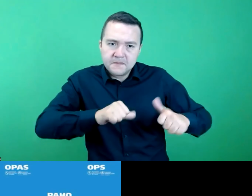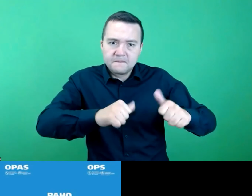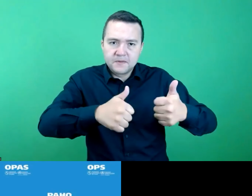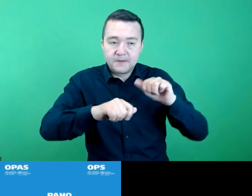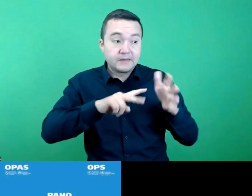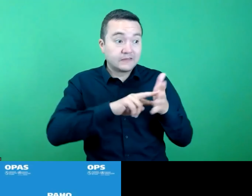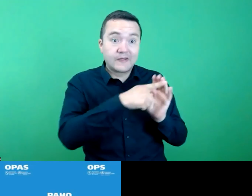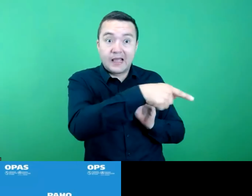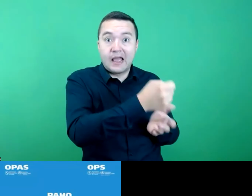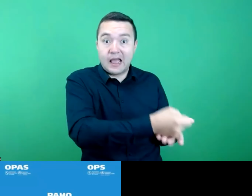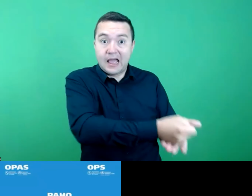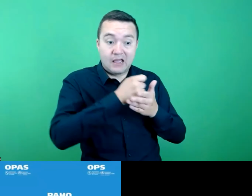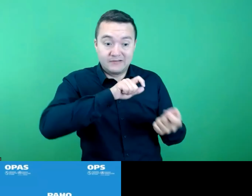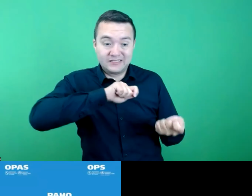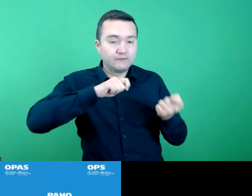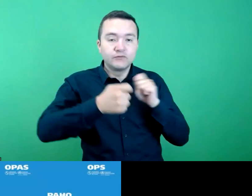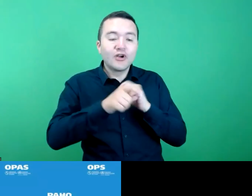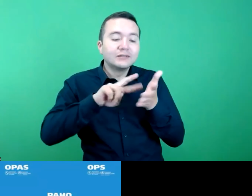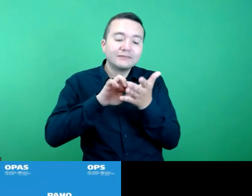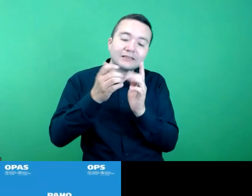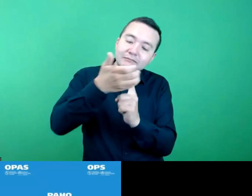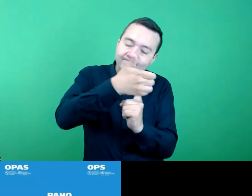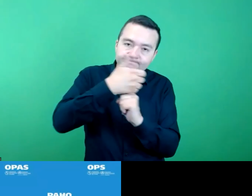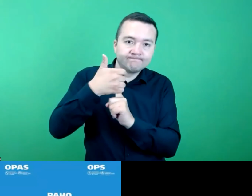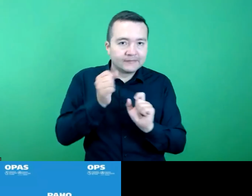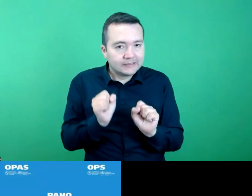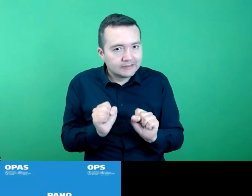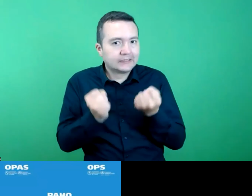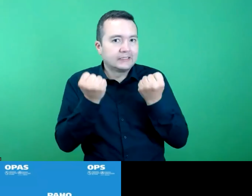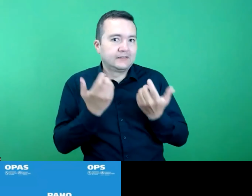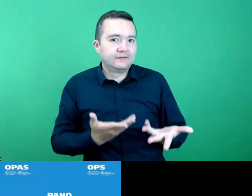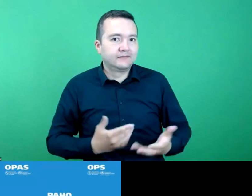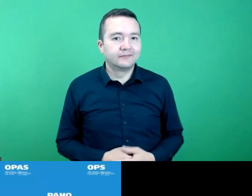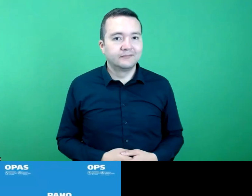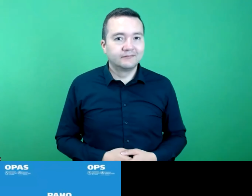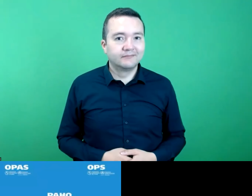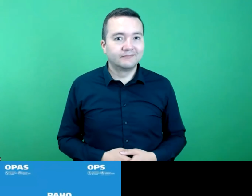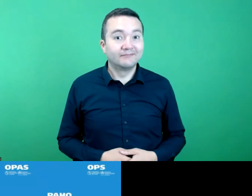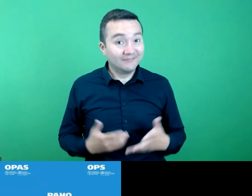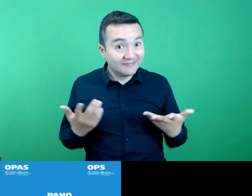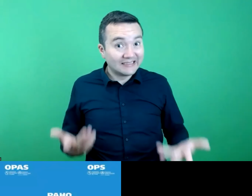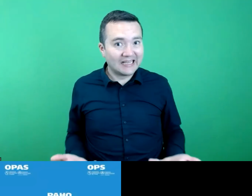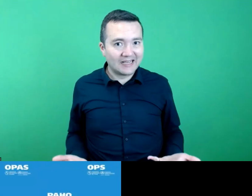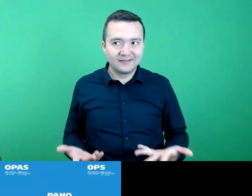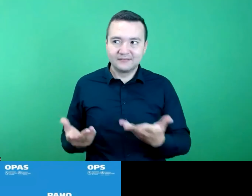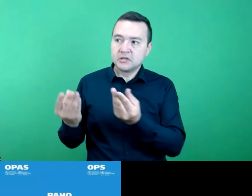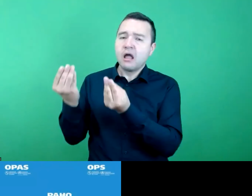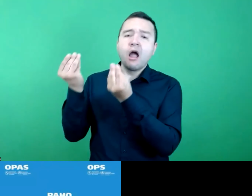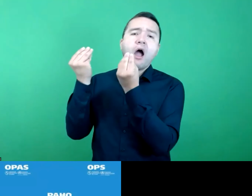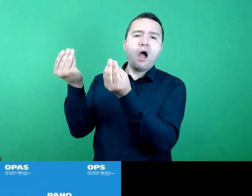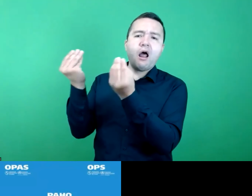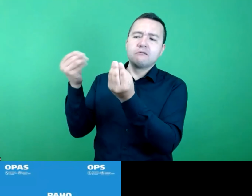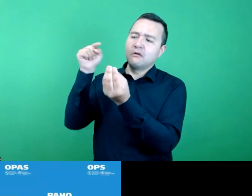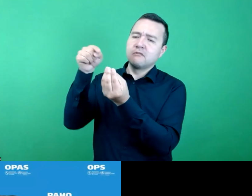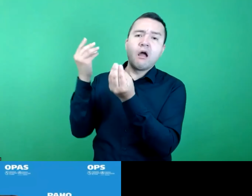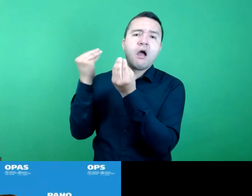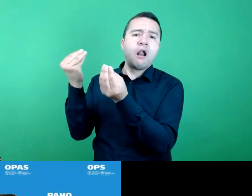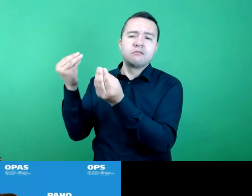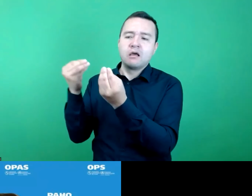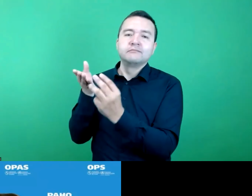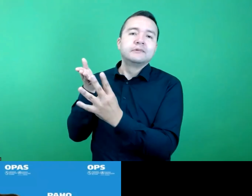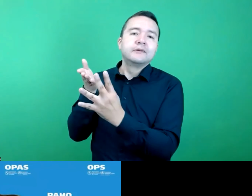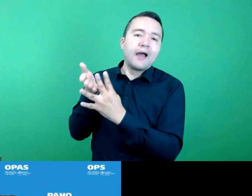transformación. Y de esa forma quiero destacar los aspectos asociados a la calidad, al acceso, a la